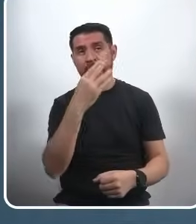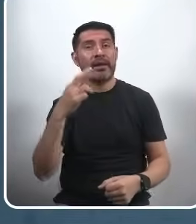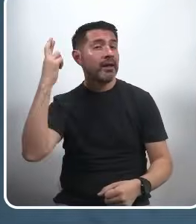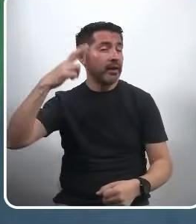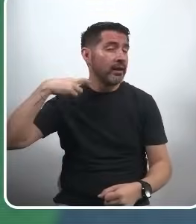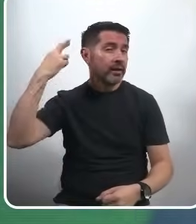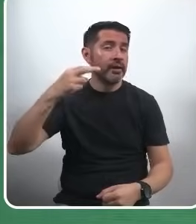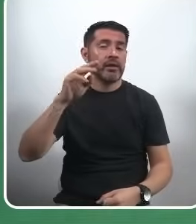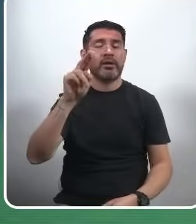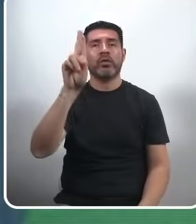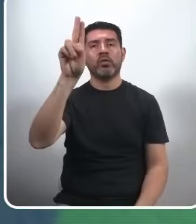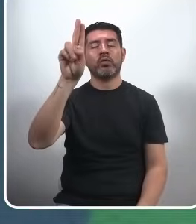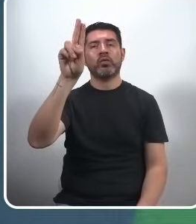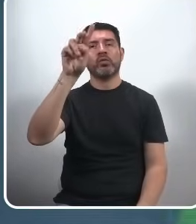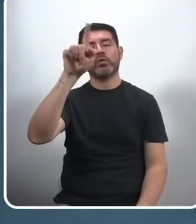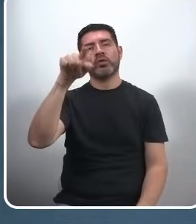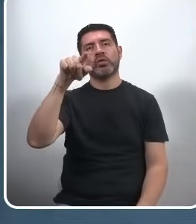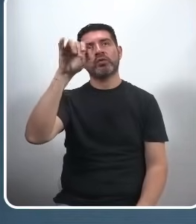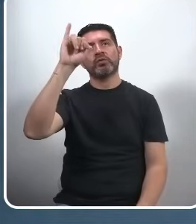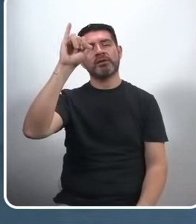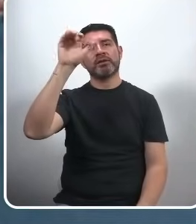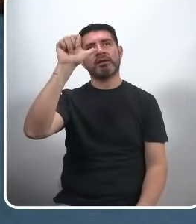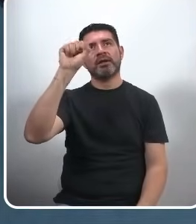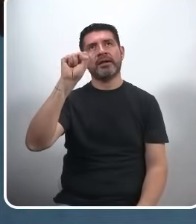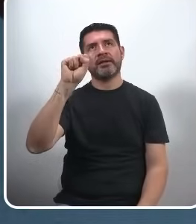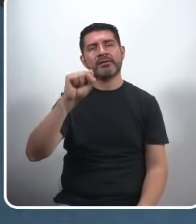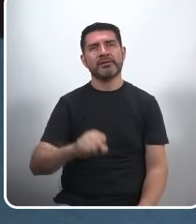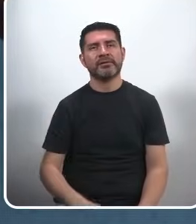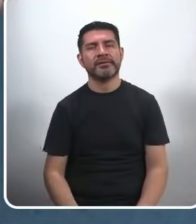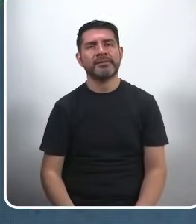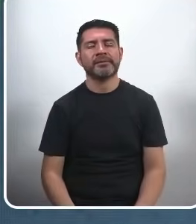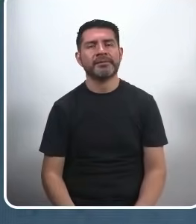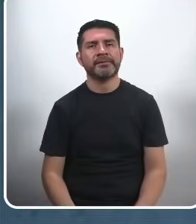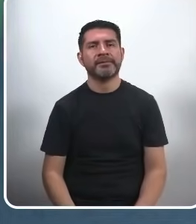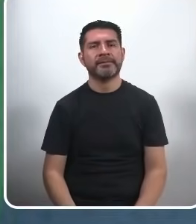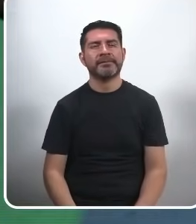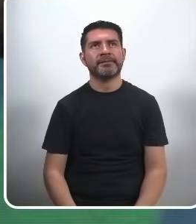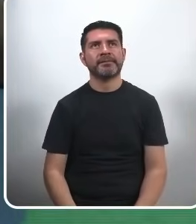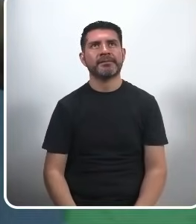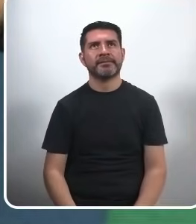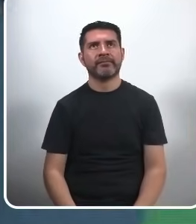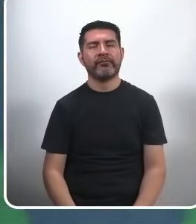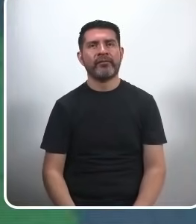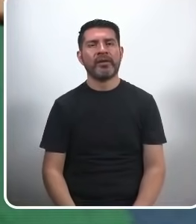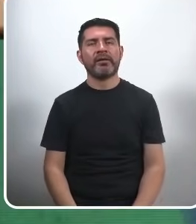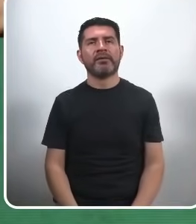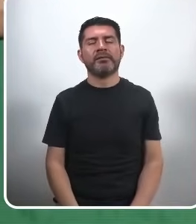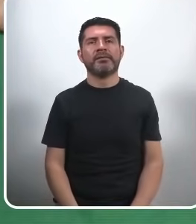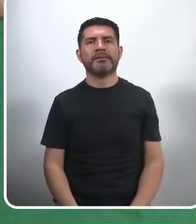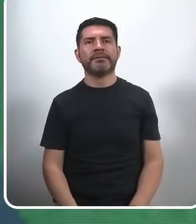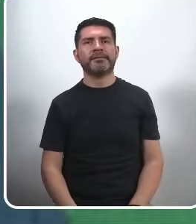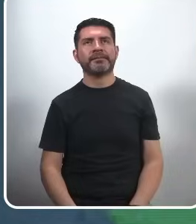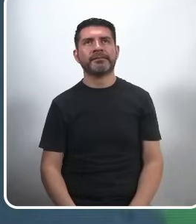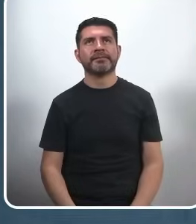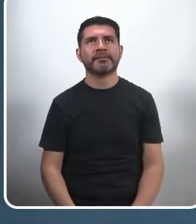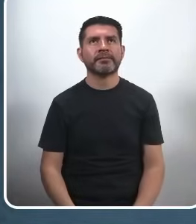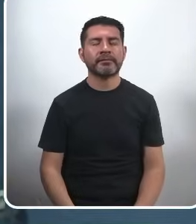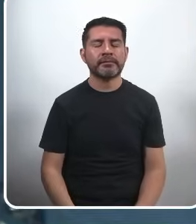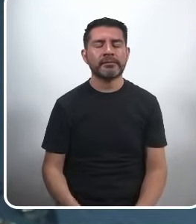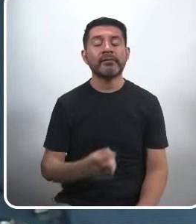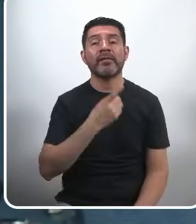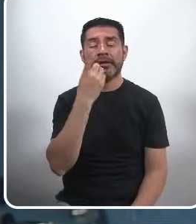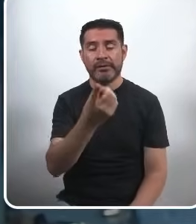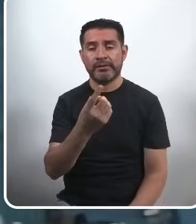capítulo 26. Te recomiendo leer la historia del rey Usías. En un minuto te lees todo el capítulo, bien, bien sencillo. El rey